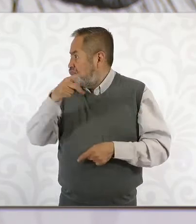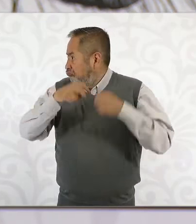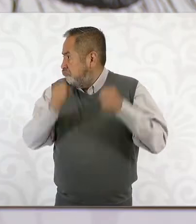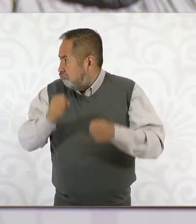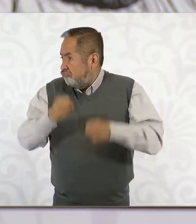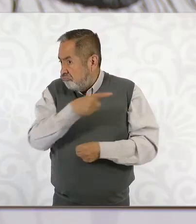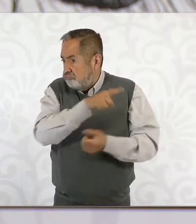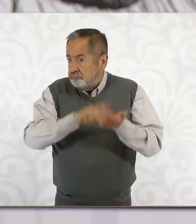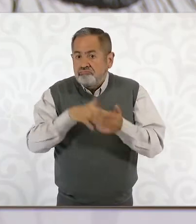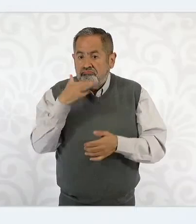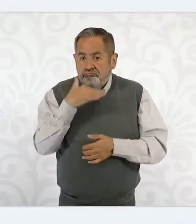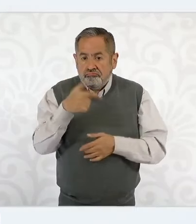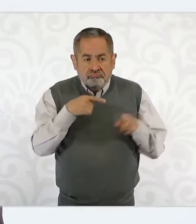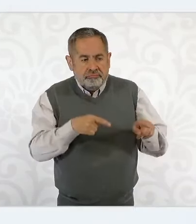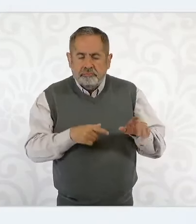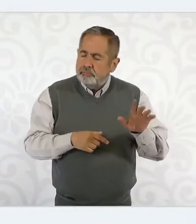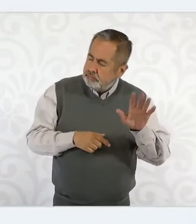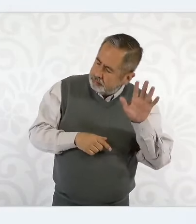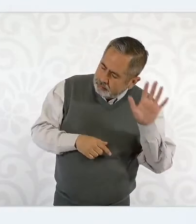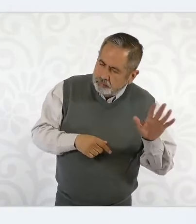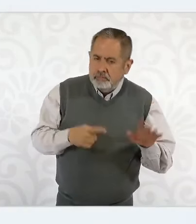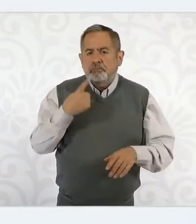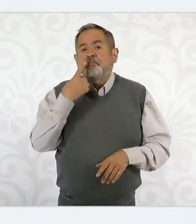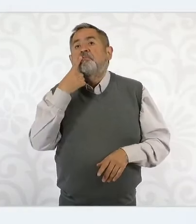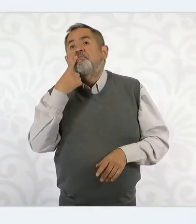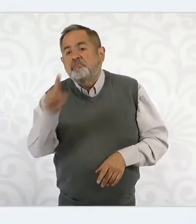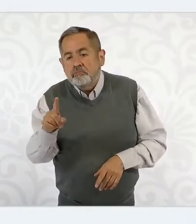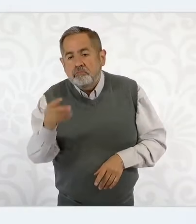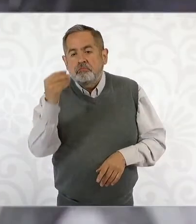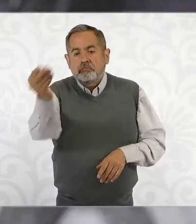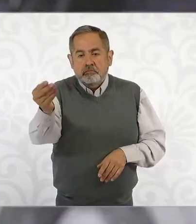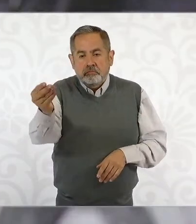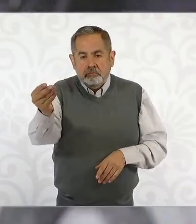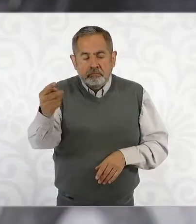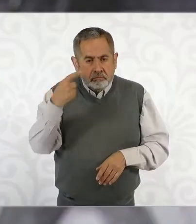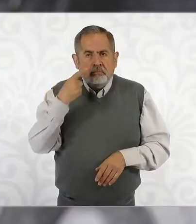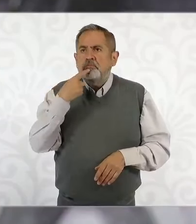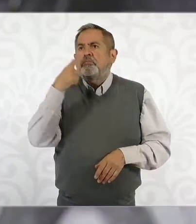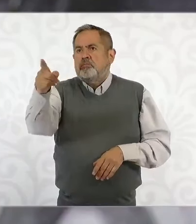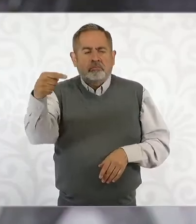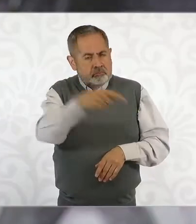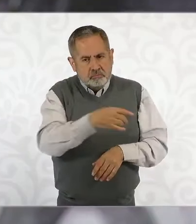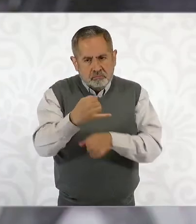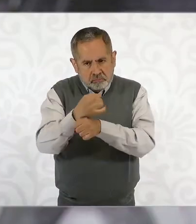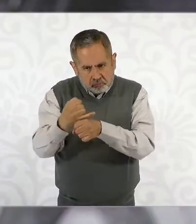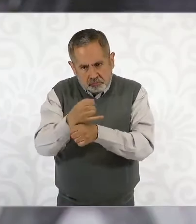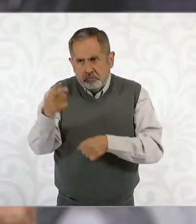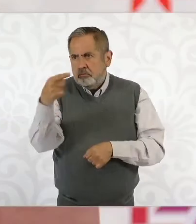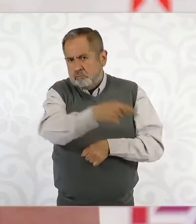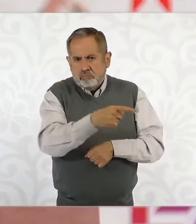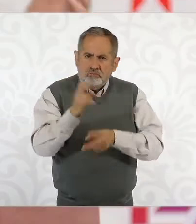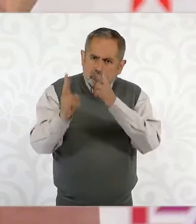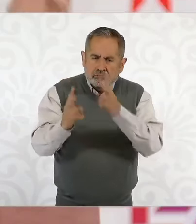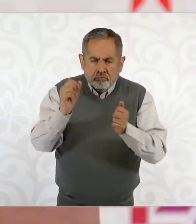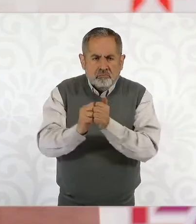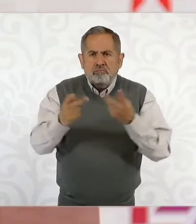de algún servidor público, de alguna entidad de la República, pues que presenten sus denuncias y que pidan hablar incluso